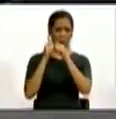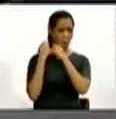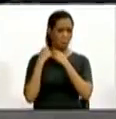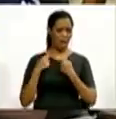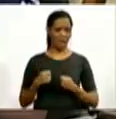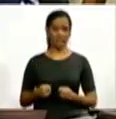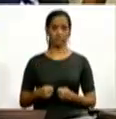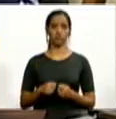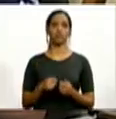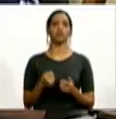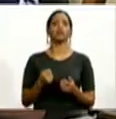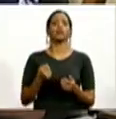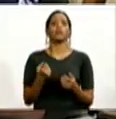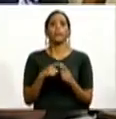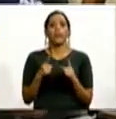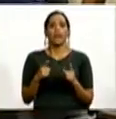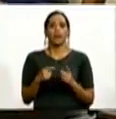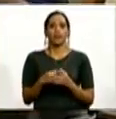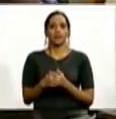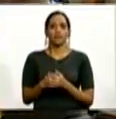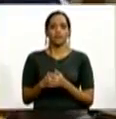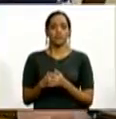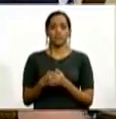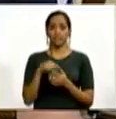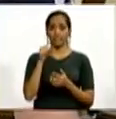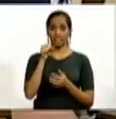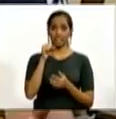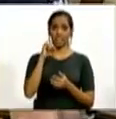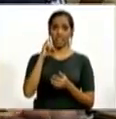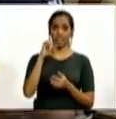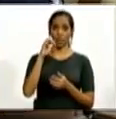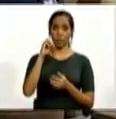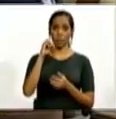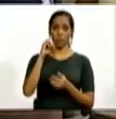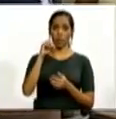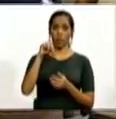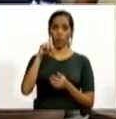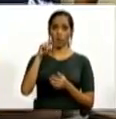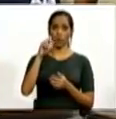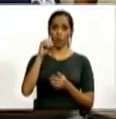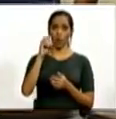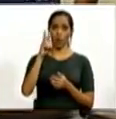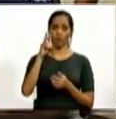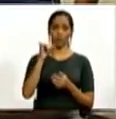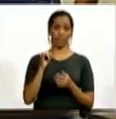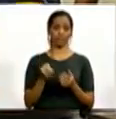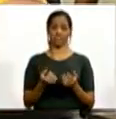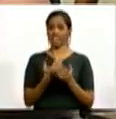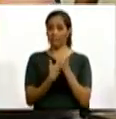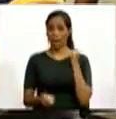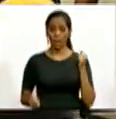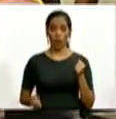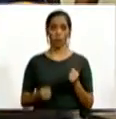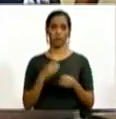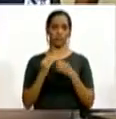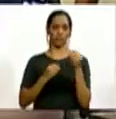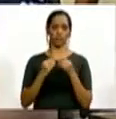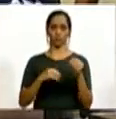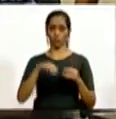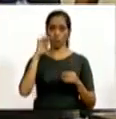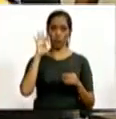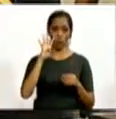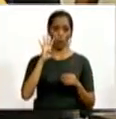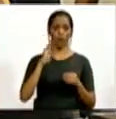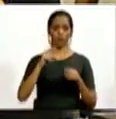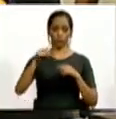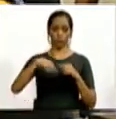menos. Pero Simonovich se escapó y después él agarró y mira, hermano, hizo un carro con 4 ruedas que tenía